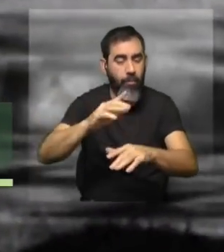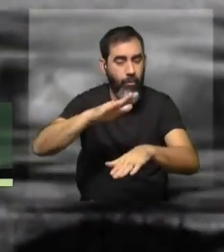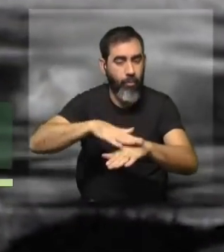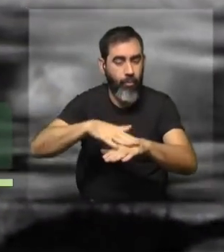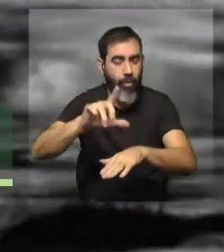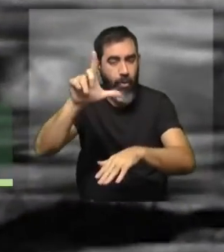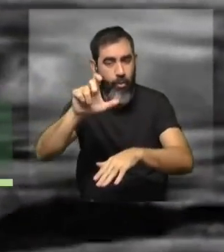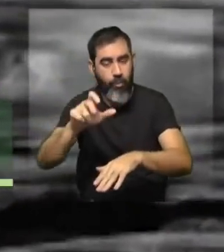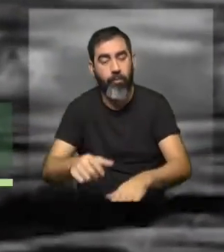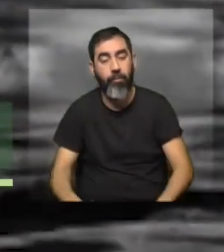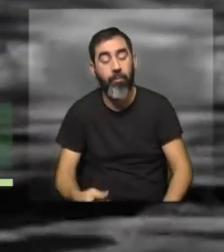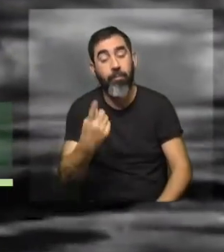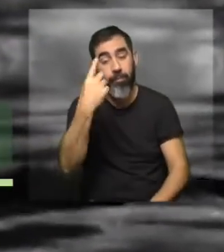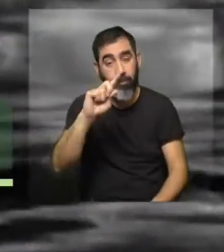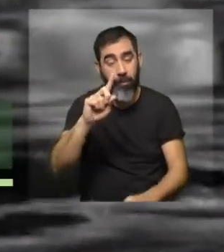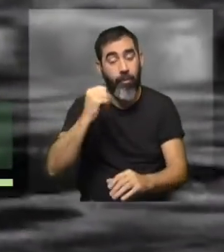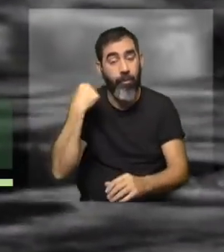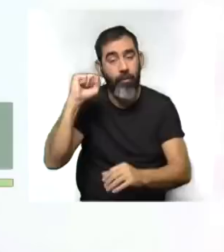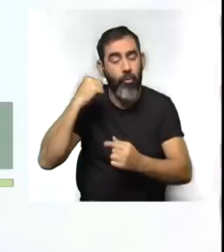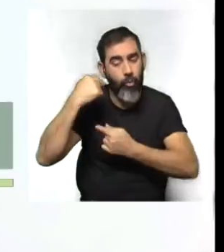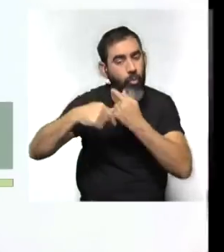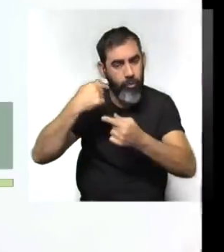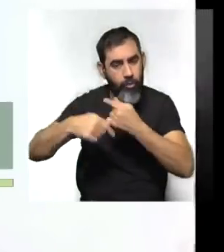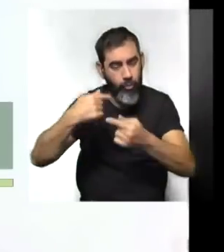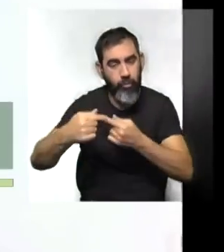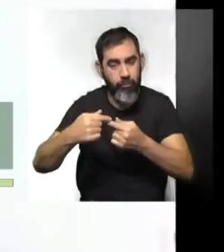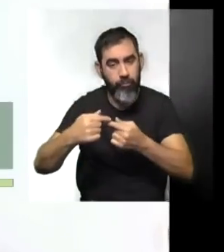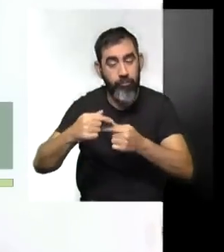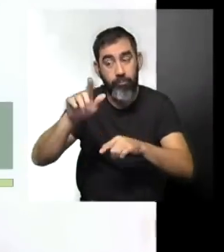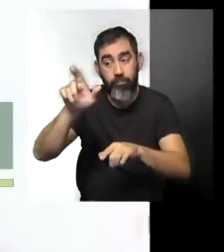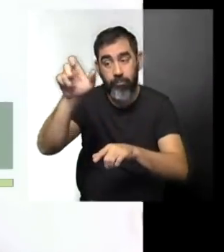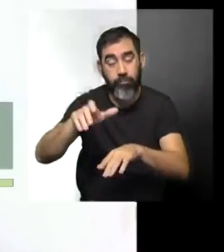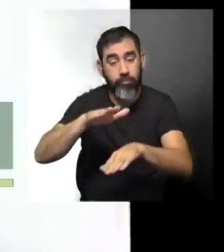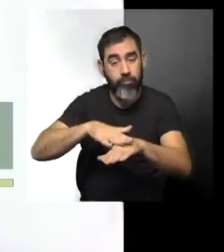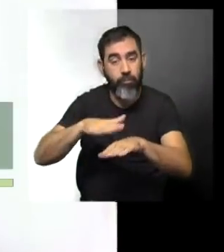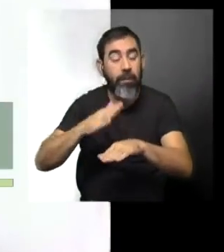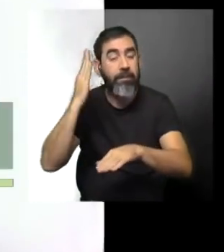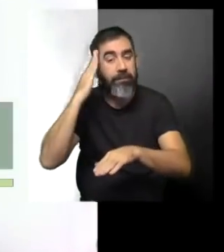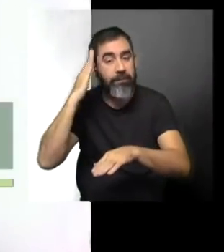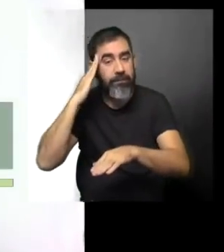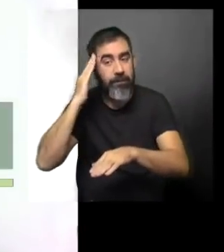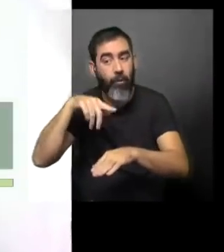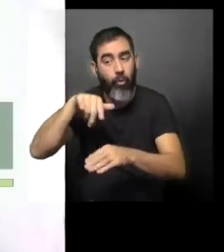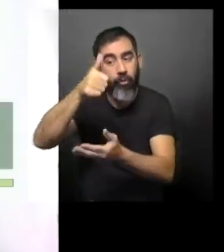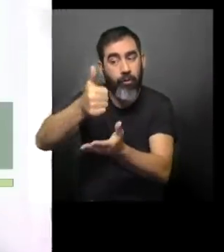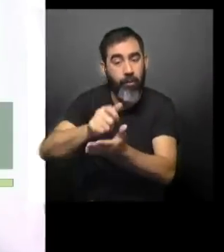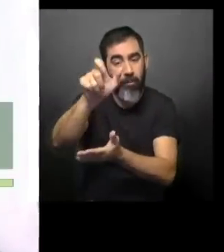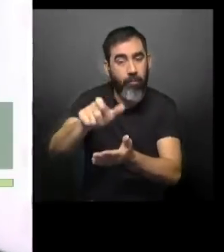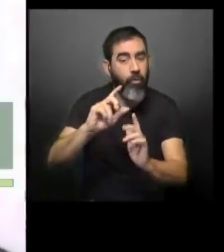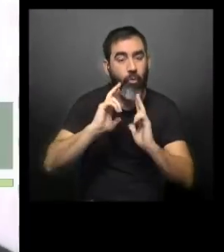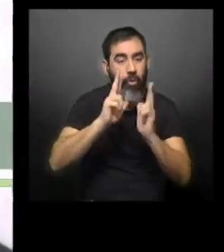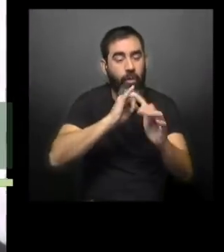su acadecimiento sin embargo el delito se sigue perpetuando desde que los autores a sabiendas del destino final de la víctima no